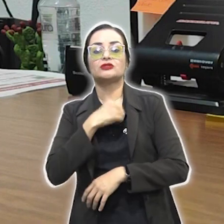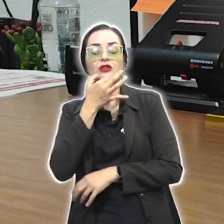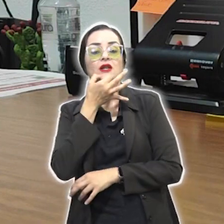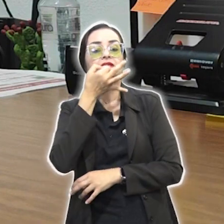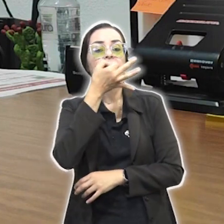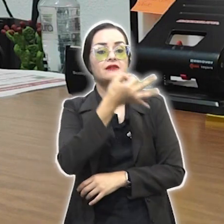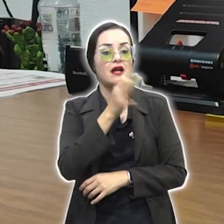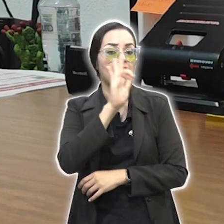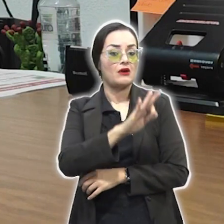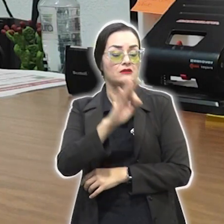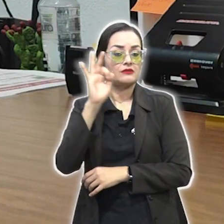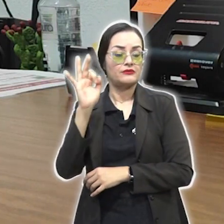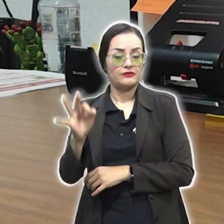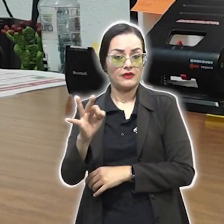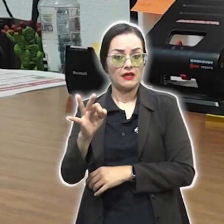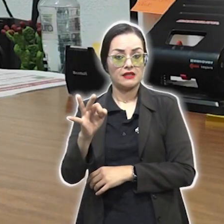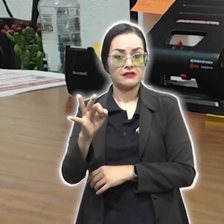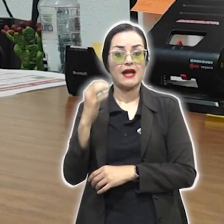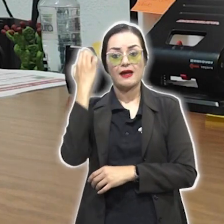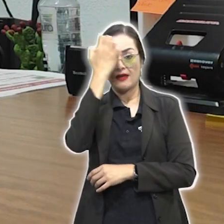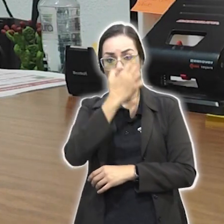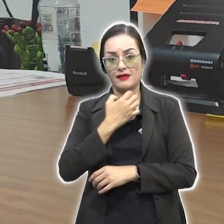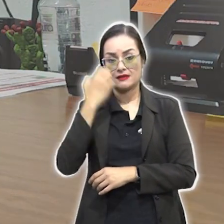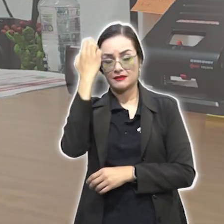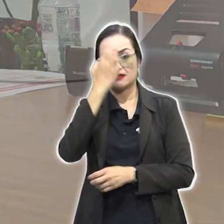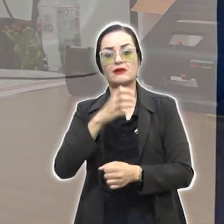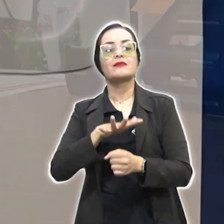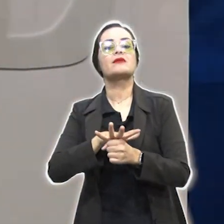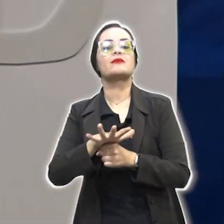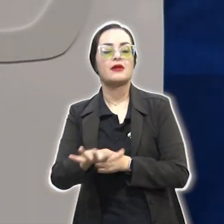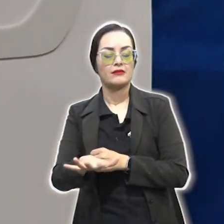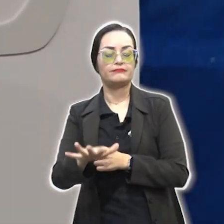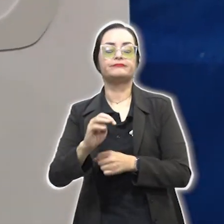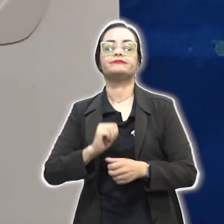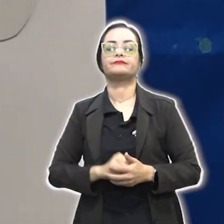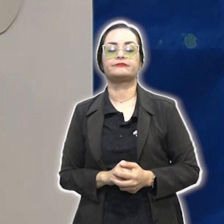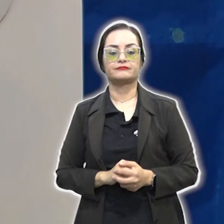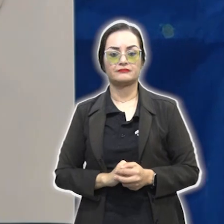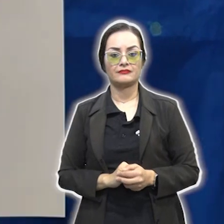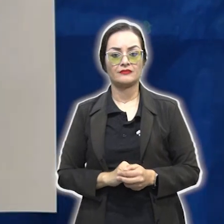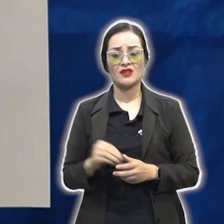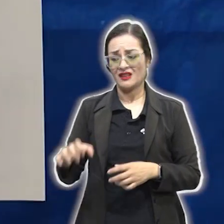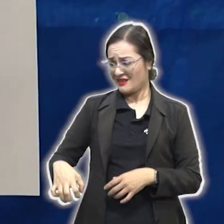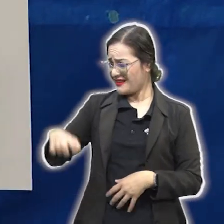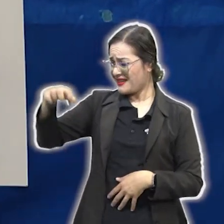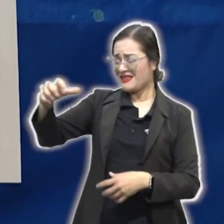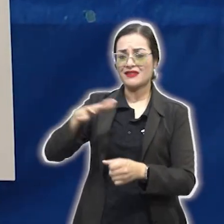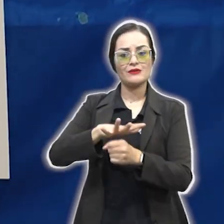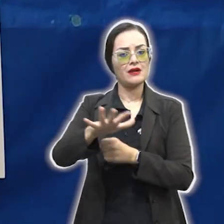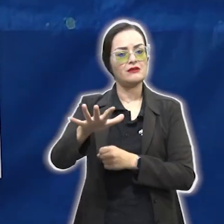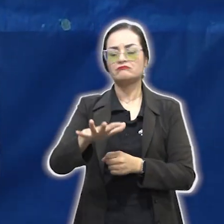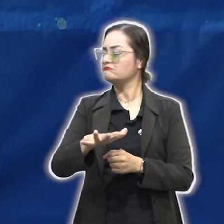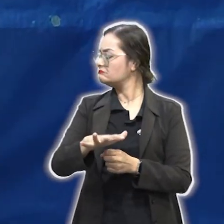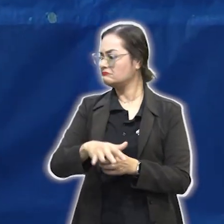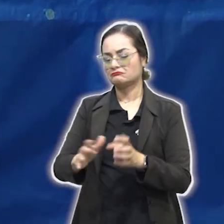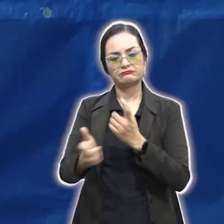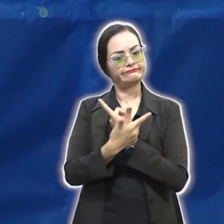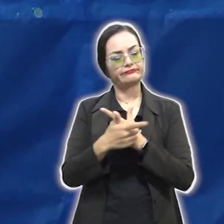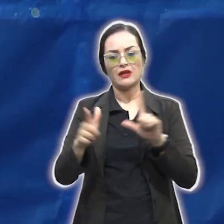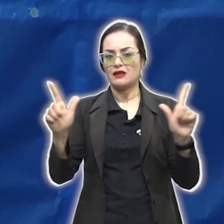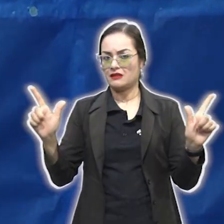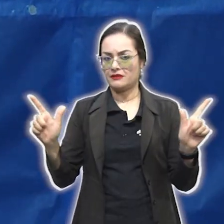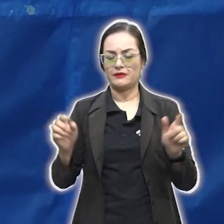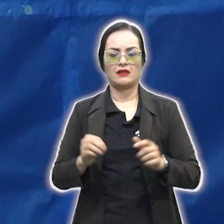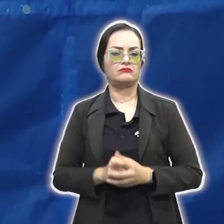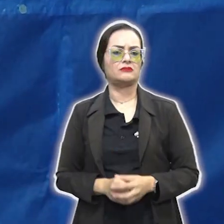informamos y les informamos las fechas para la solicitud de exámenes. No tiene un límite de edad. Saliendo de la